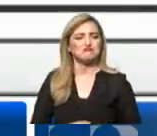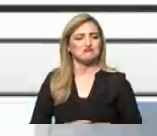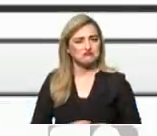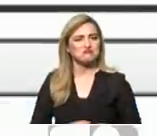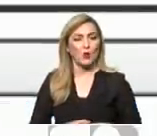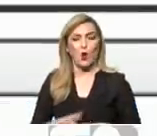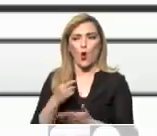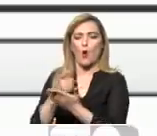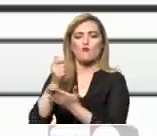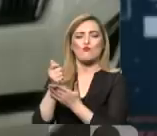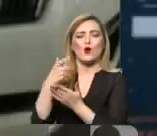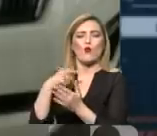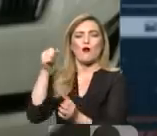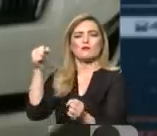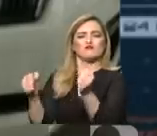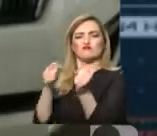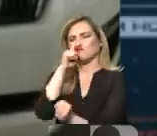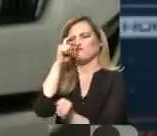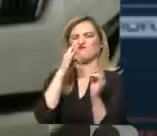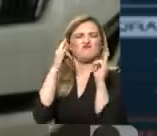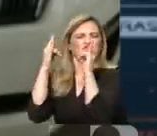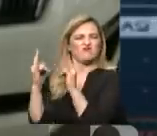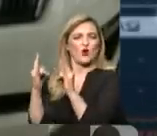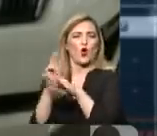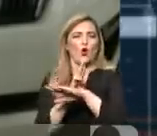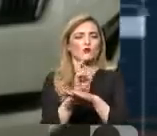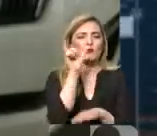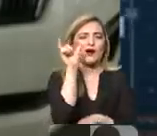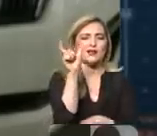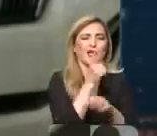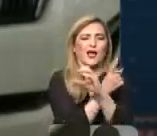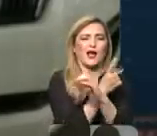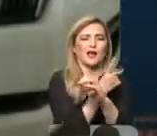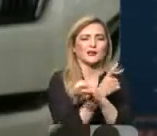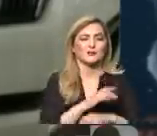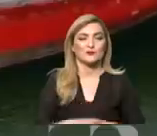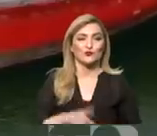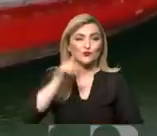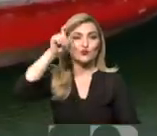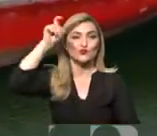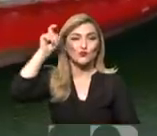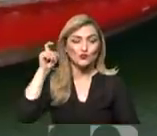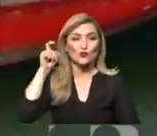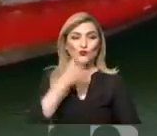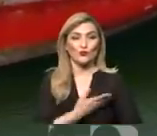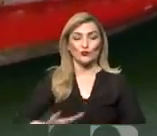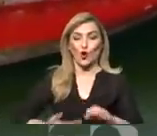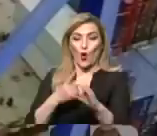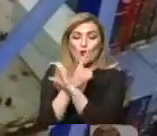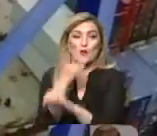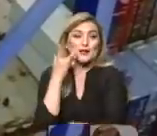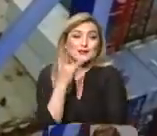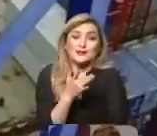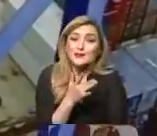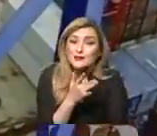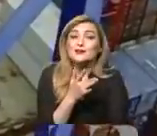vehículo de alta gama usando un carnet de discapacidad para evadir impuestos. Javier Torres, presidente del CONADIS, asegura que el tema levanta sospechas,